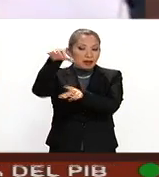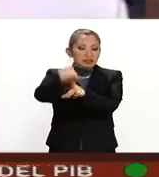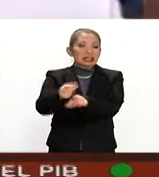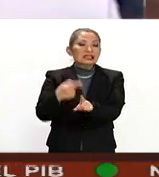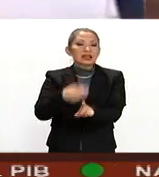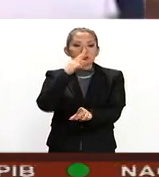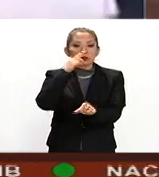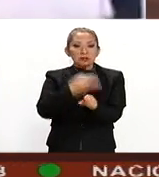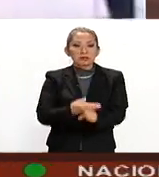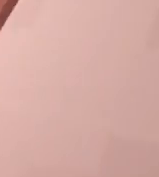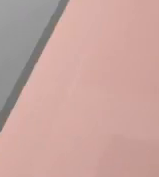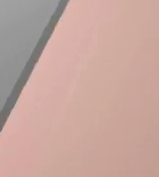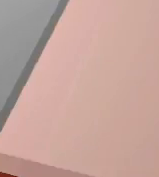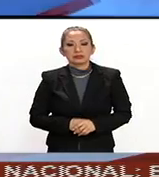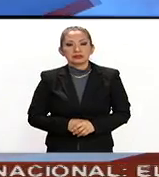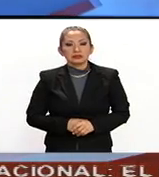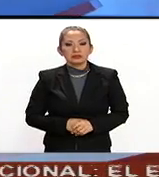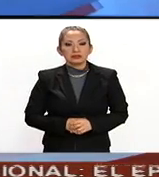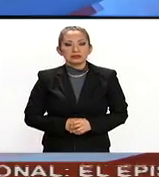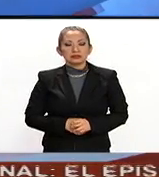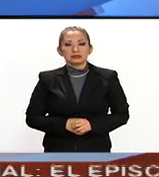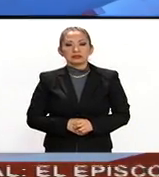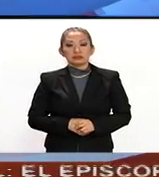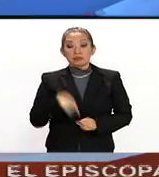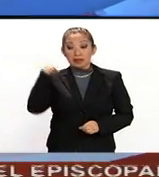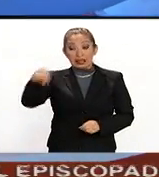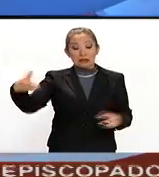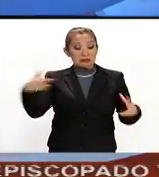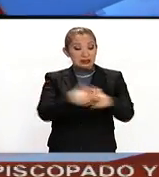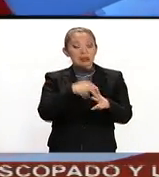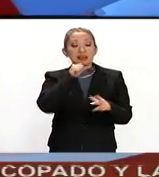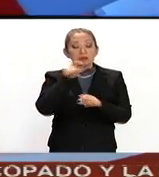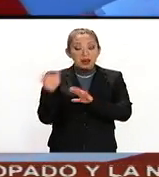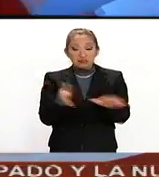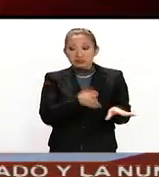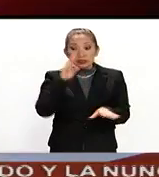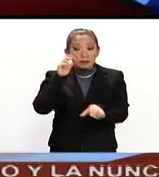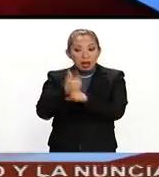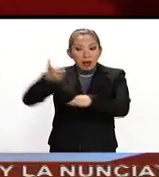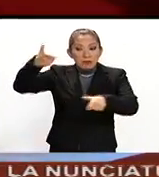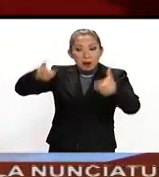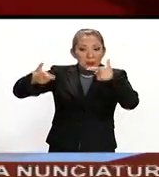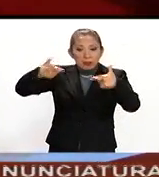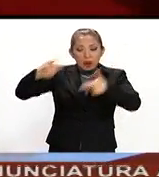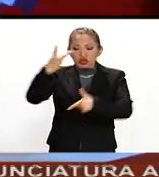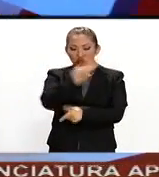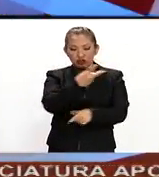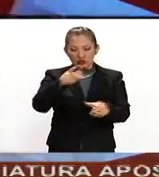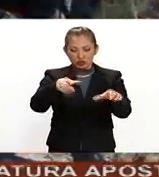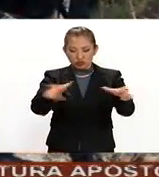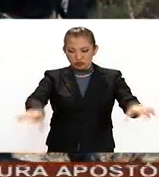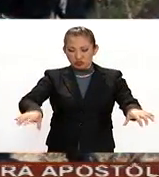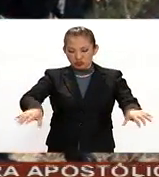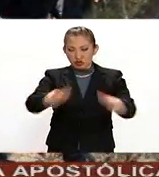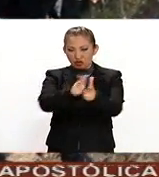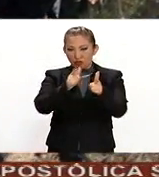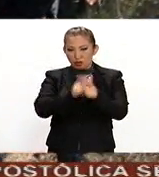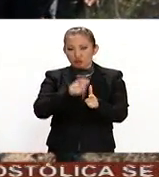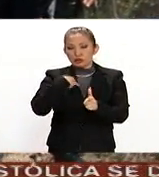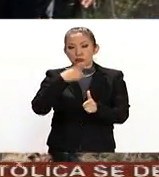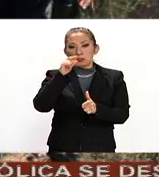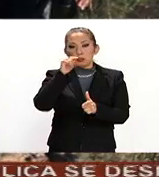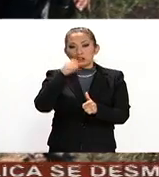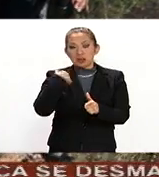los responsables. No solo ahí hubo disturbios, también se registró una balacera entre 2 grupos de policías comunitarios que